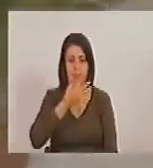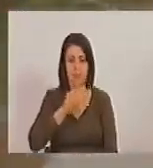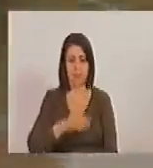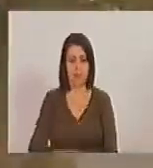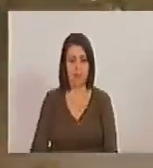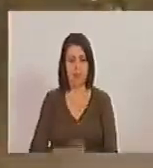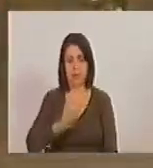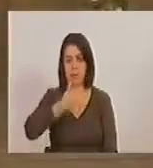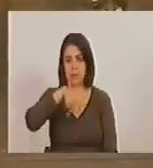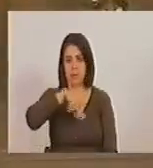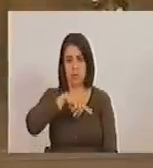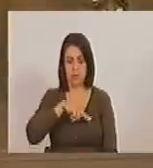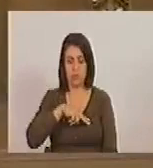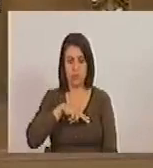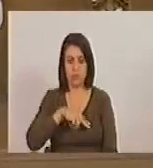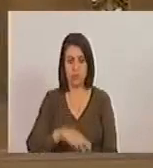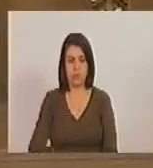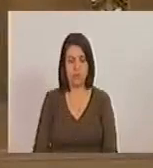a nuestro